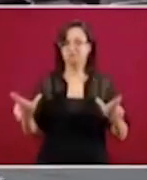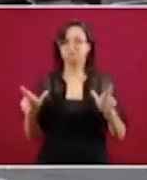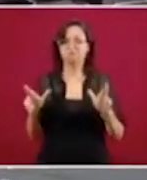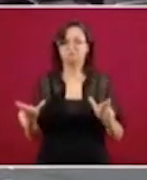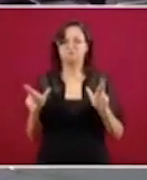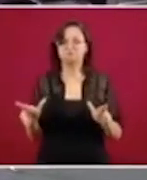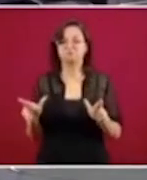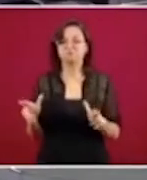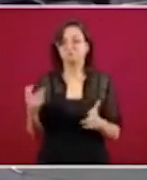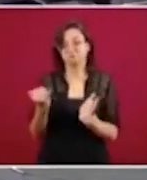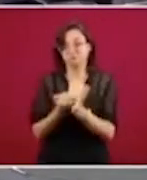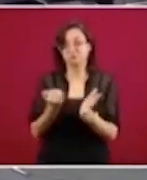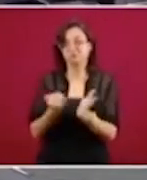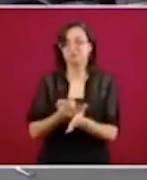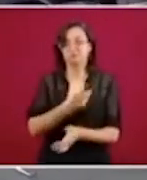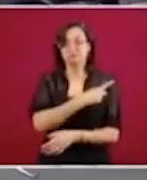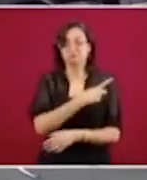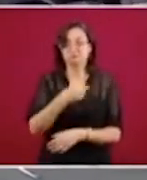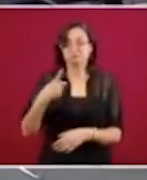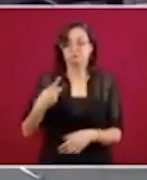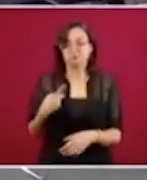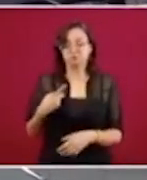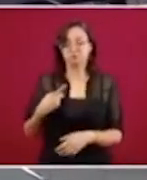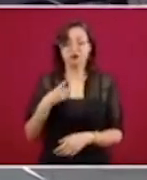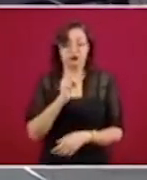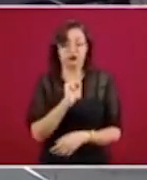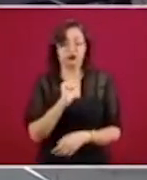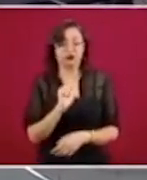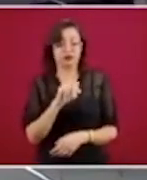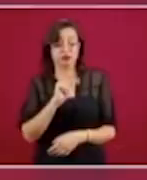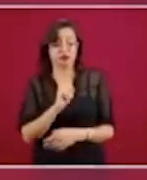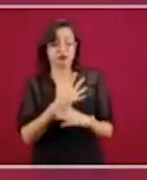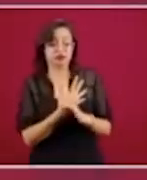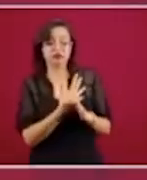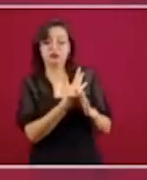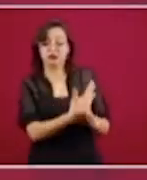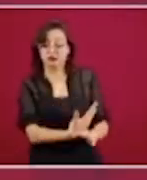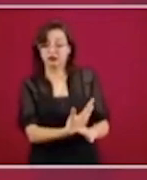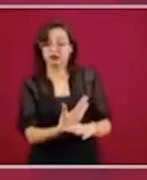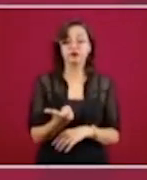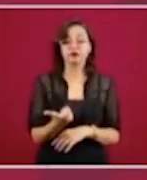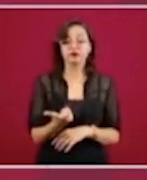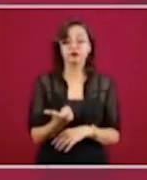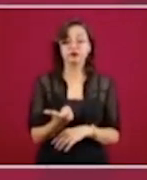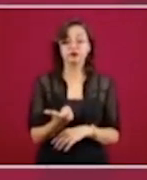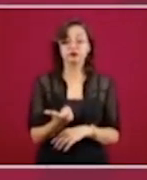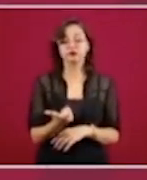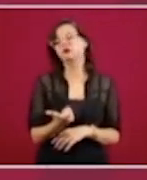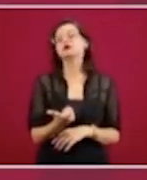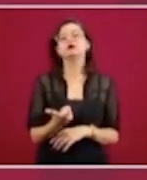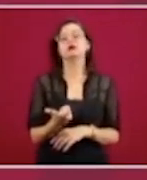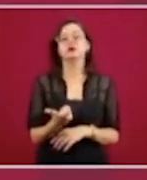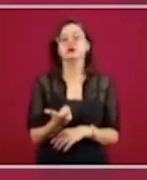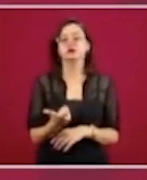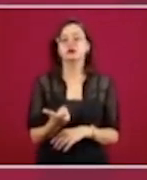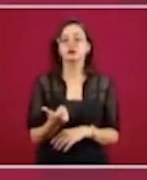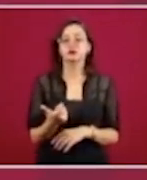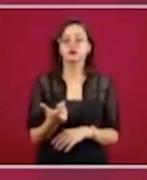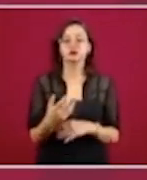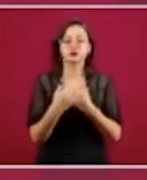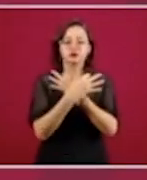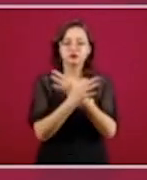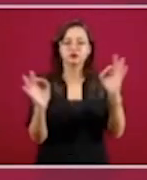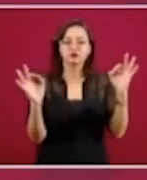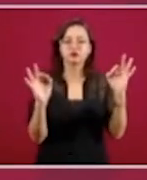y que deben, según el SAT, 50 mil millones de pesos. A partir de ahí, algunos se